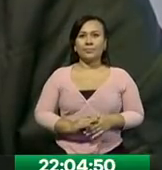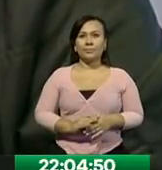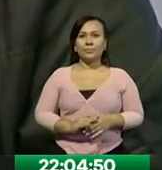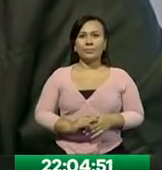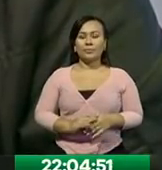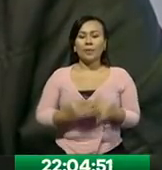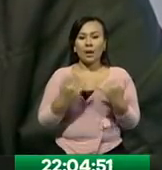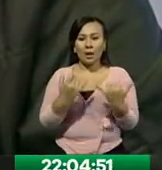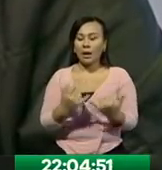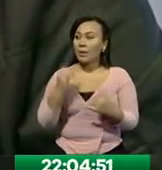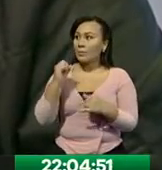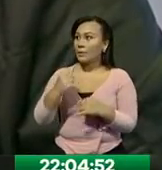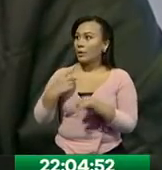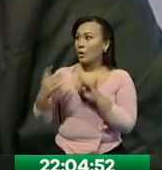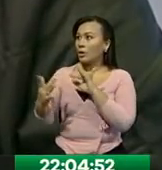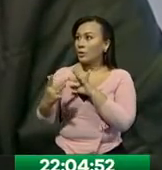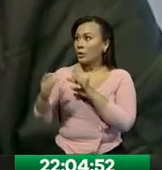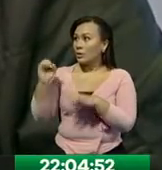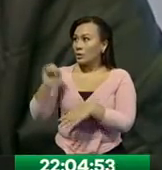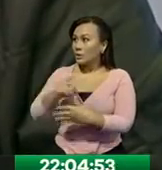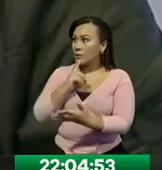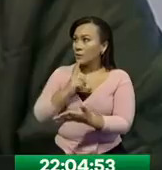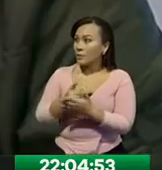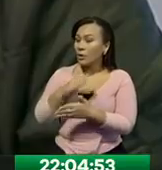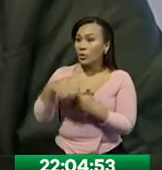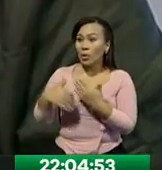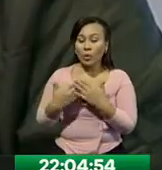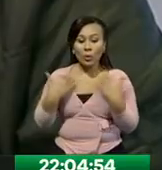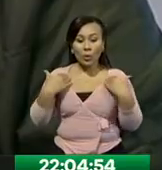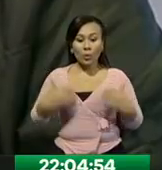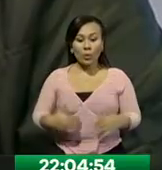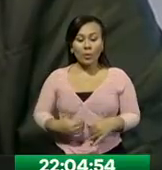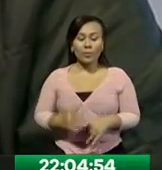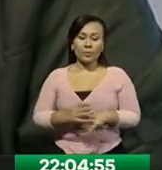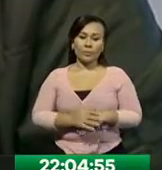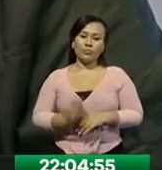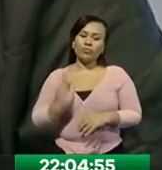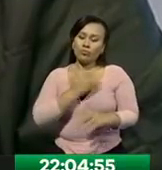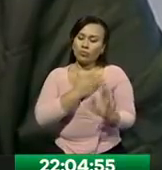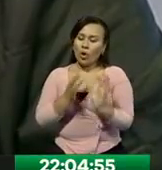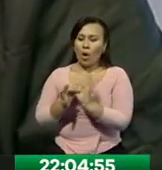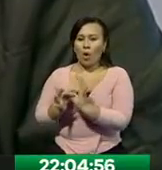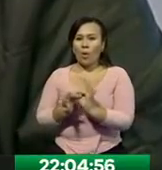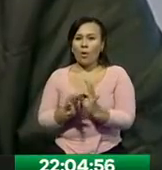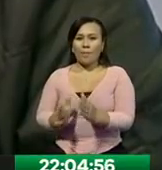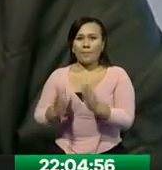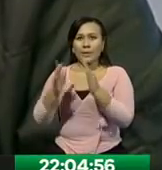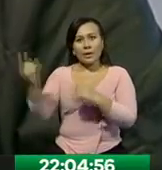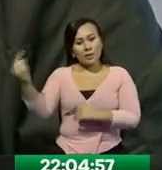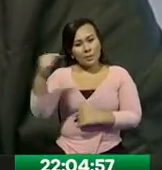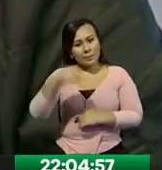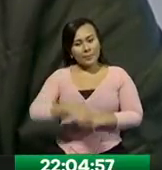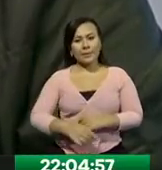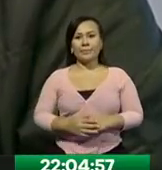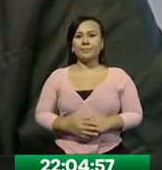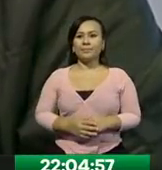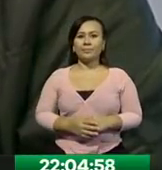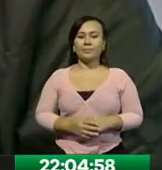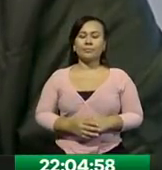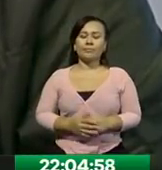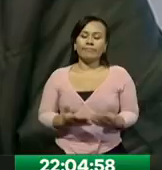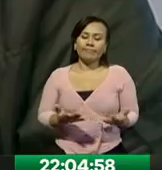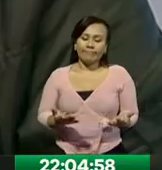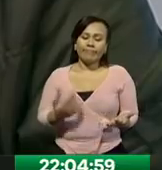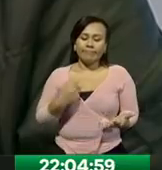comprobarse de que efectivamente son los cuerpos de nuestros compañeros y hermanos ecuatorianos obviamente se